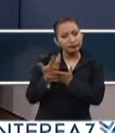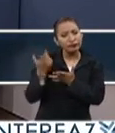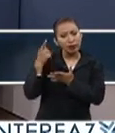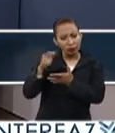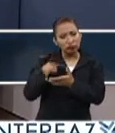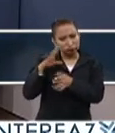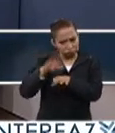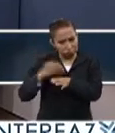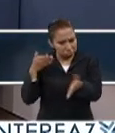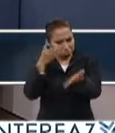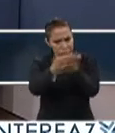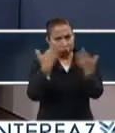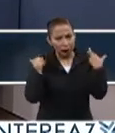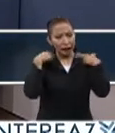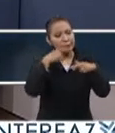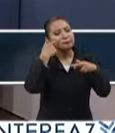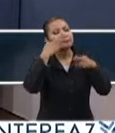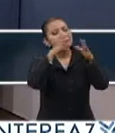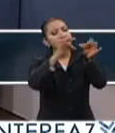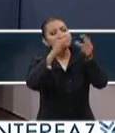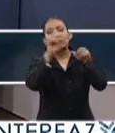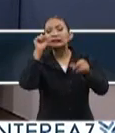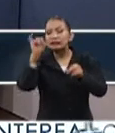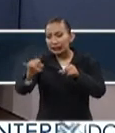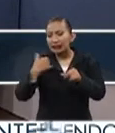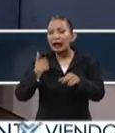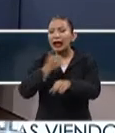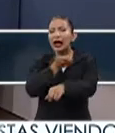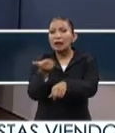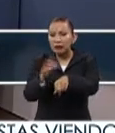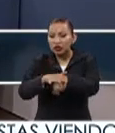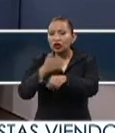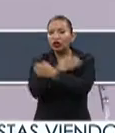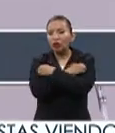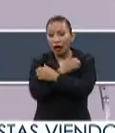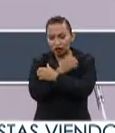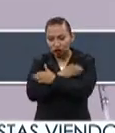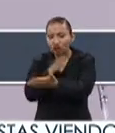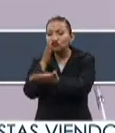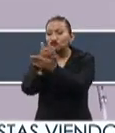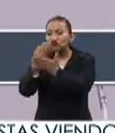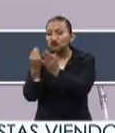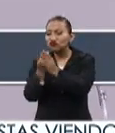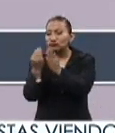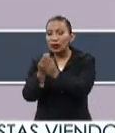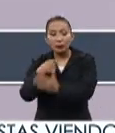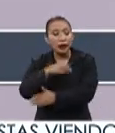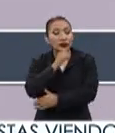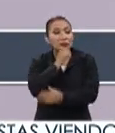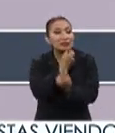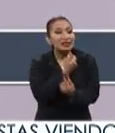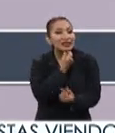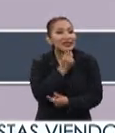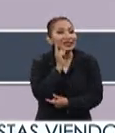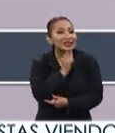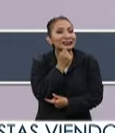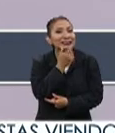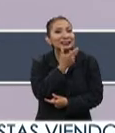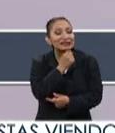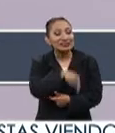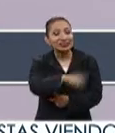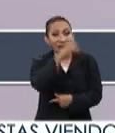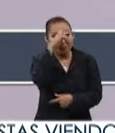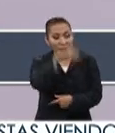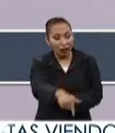acercarnos sí a los profesores, sí a los administrativos de la educación, pero también a los niños y a las niñas mexicanas y